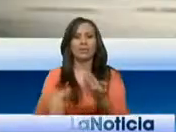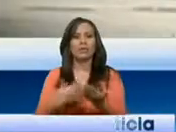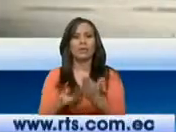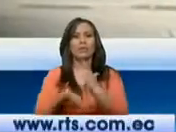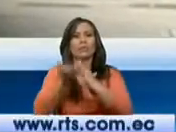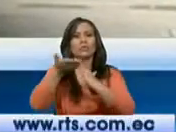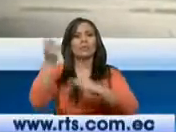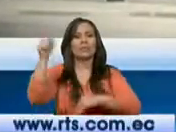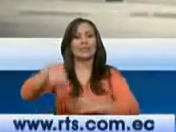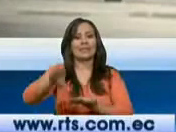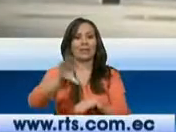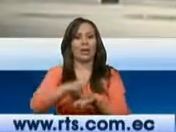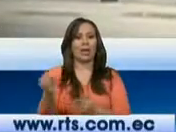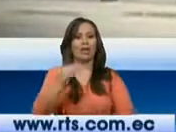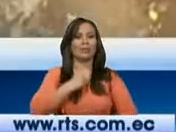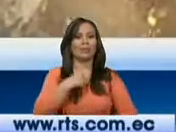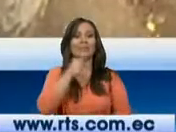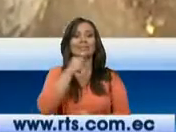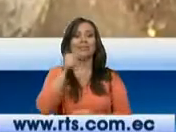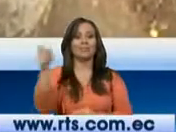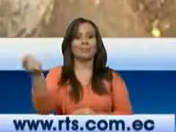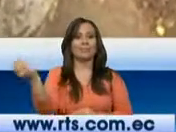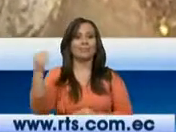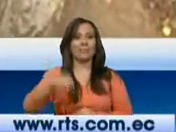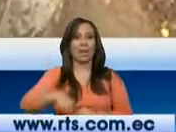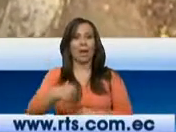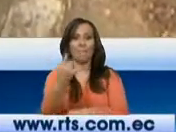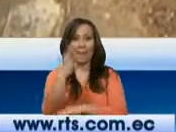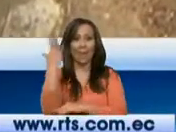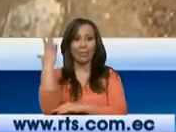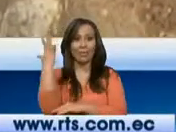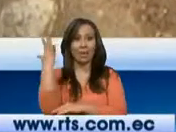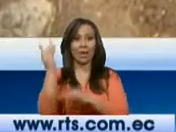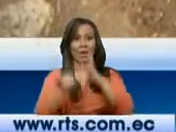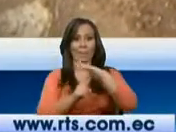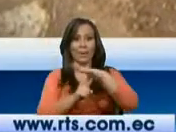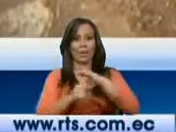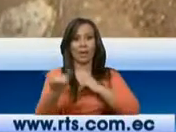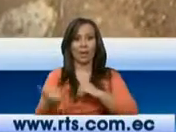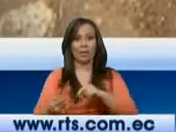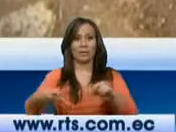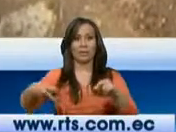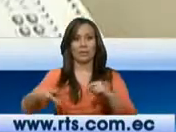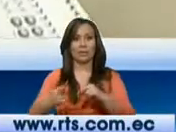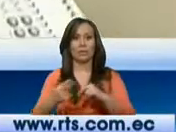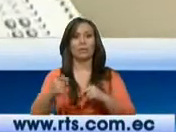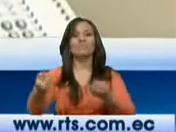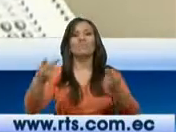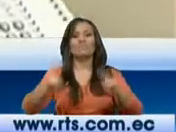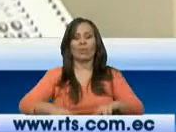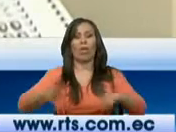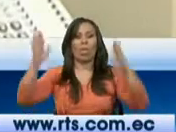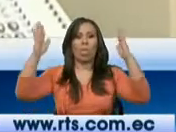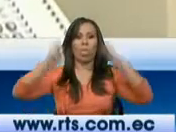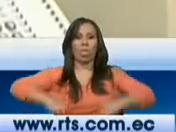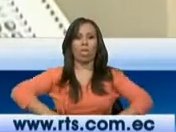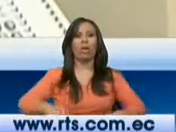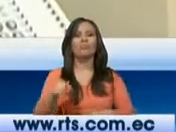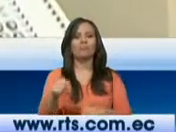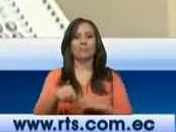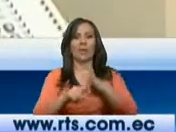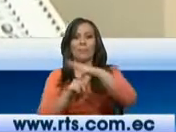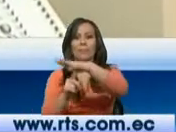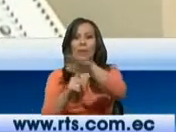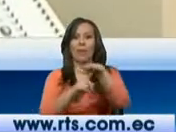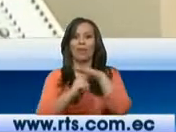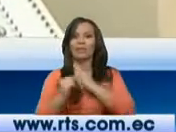construidas en la ciudad. Según Matamoros, ni siquiera las plantas de los parques recién inaugurados se salvan. Si es planta, digamos, bonita, se las van robando,